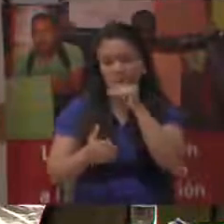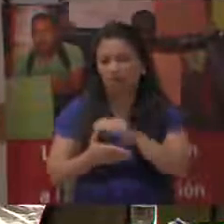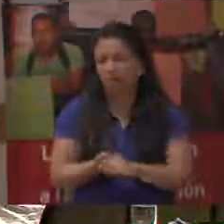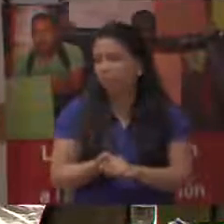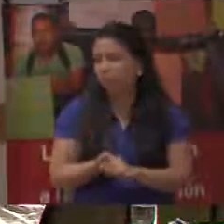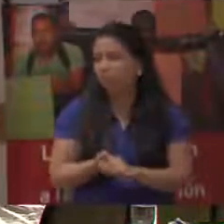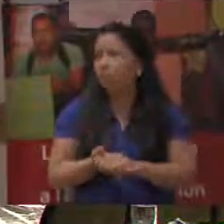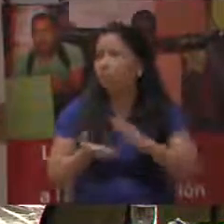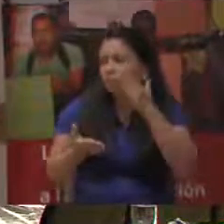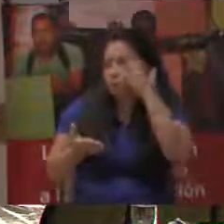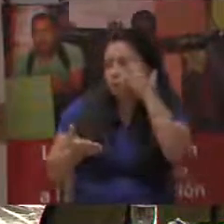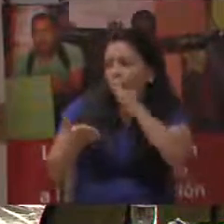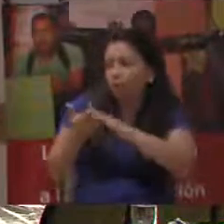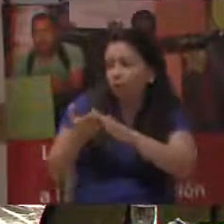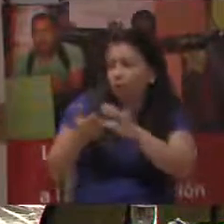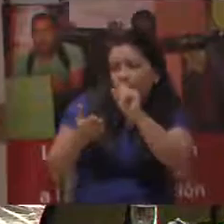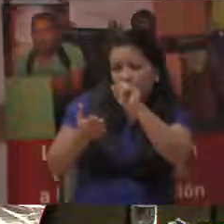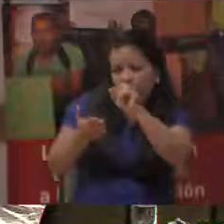Entiendo.